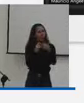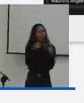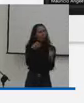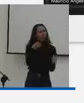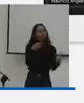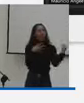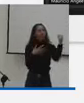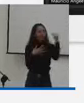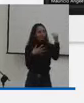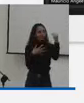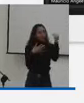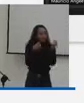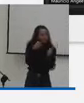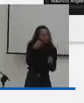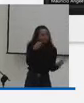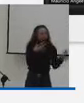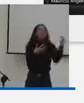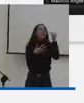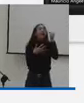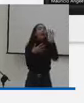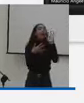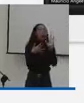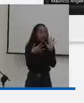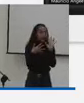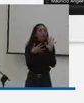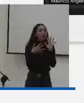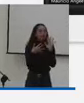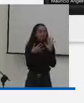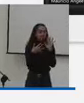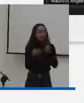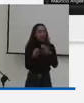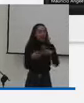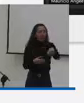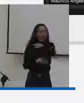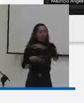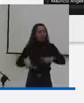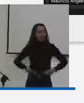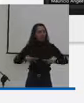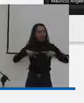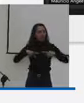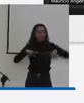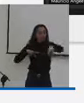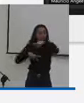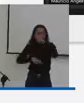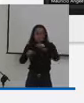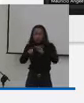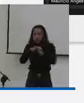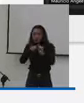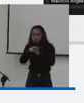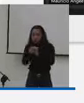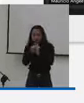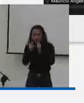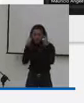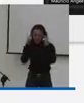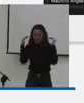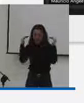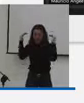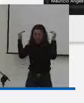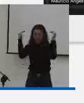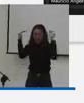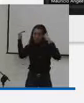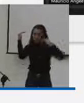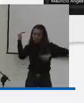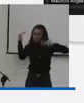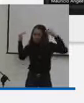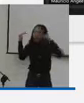digamos situaciones que beneficien toda su preparación deportiva pero también como decía el ministro posterior a